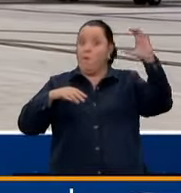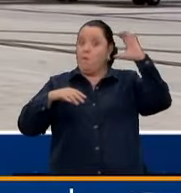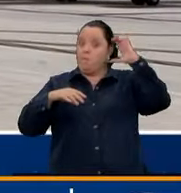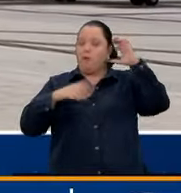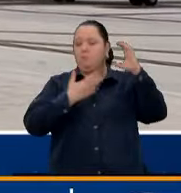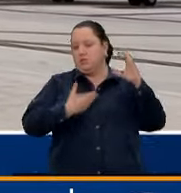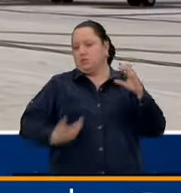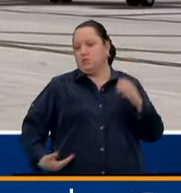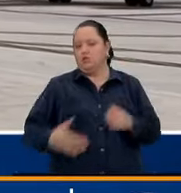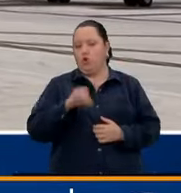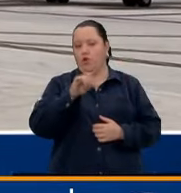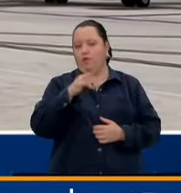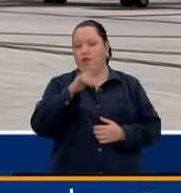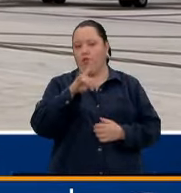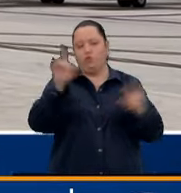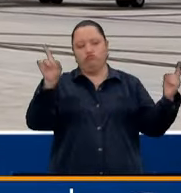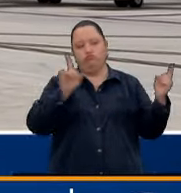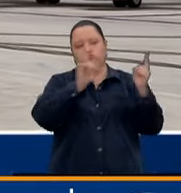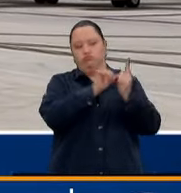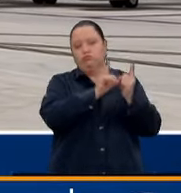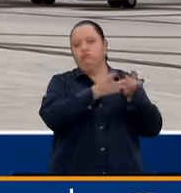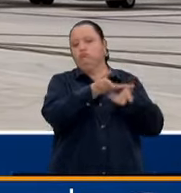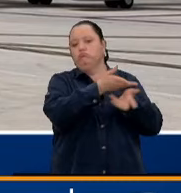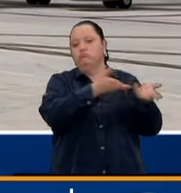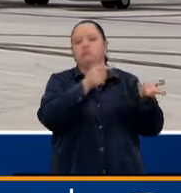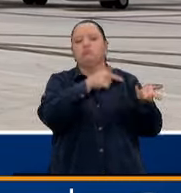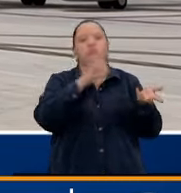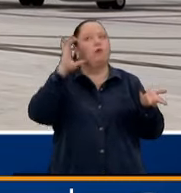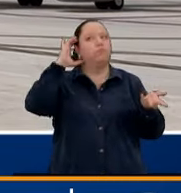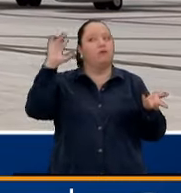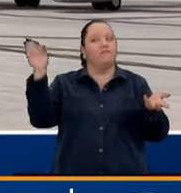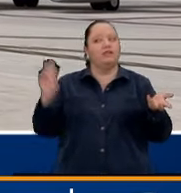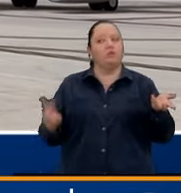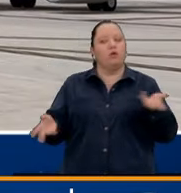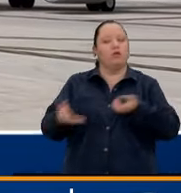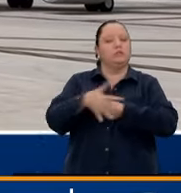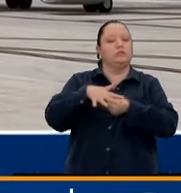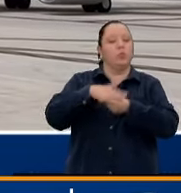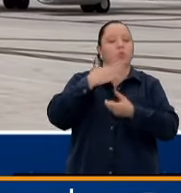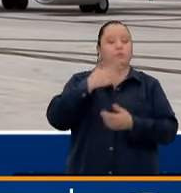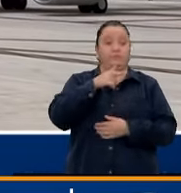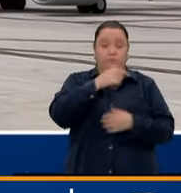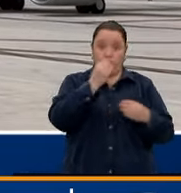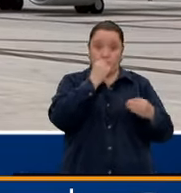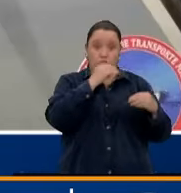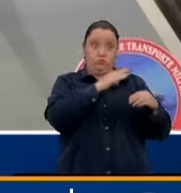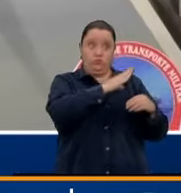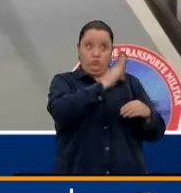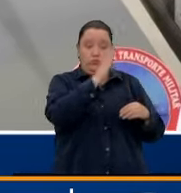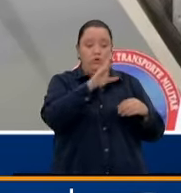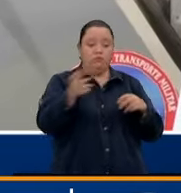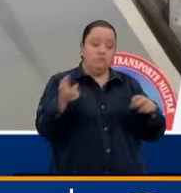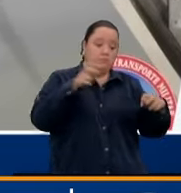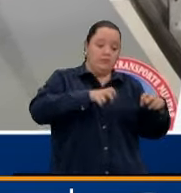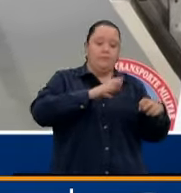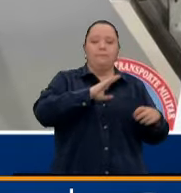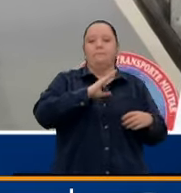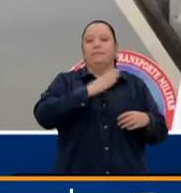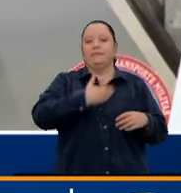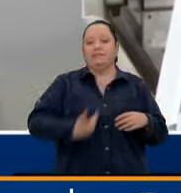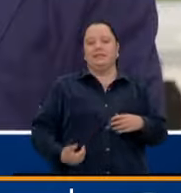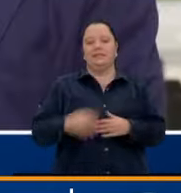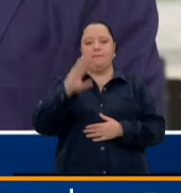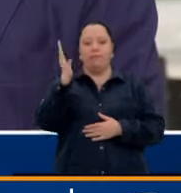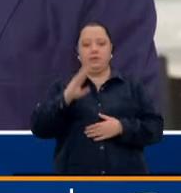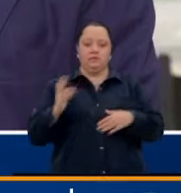Manuel López Obrador para analizar la situación de Venezuela y a este almuerzo se unirá el presidente de Brasil Luis Ignacio Lula